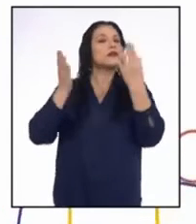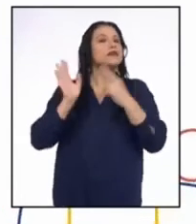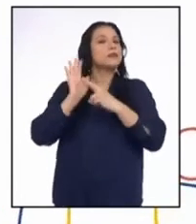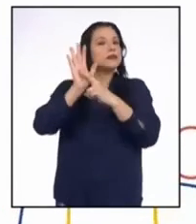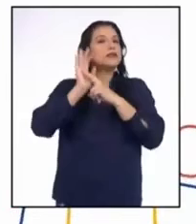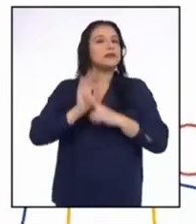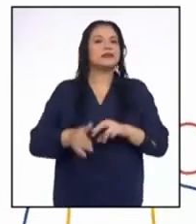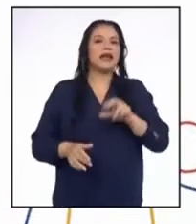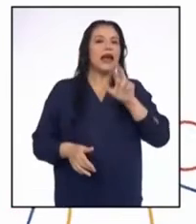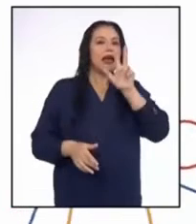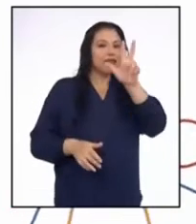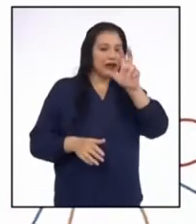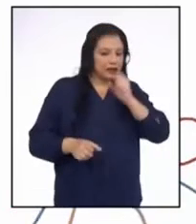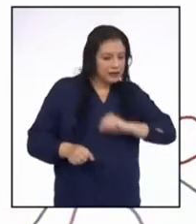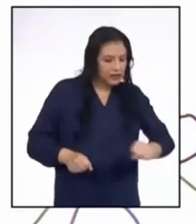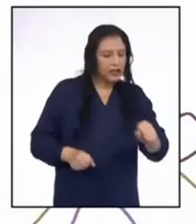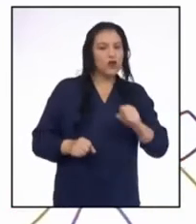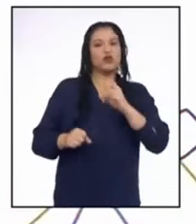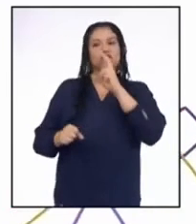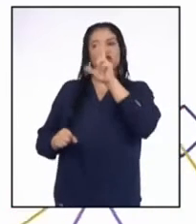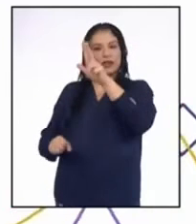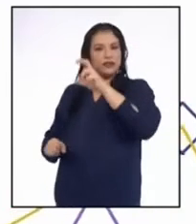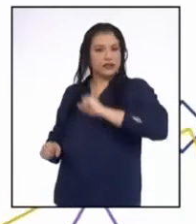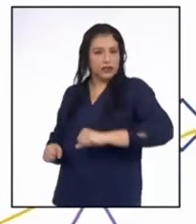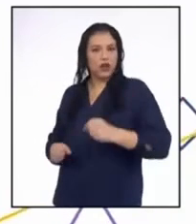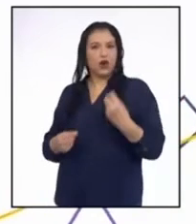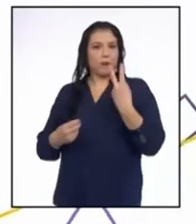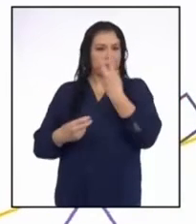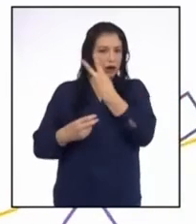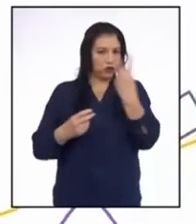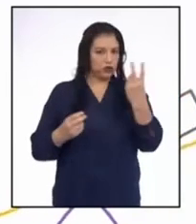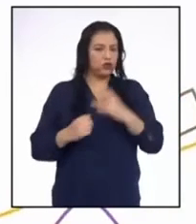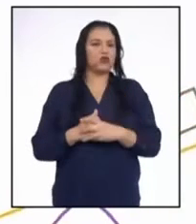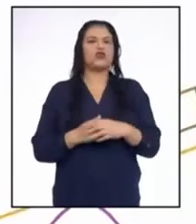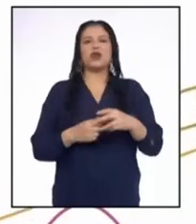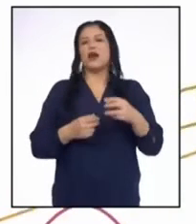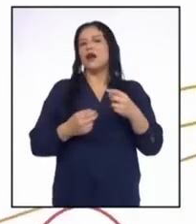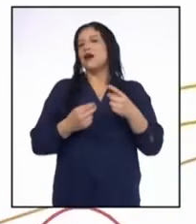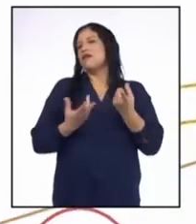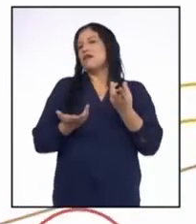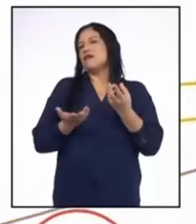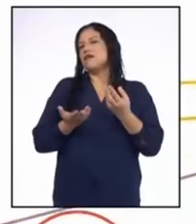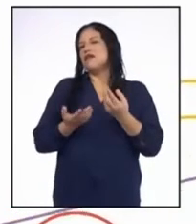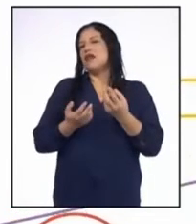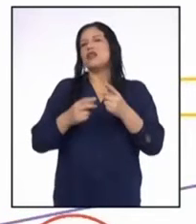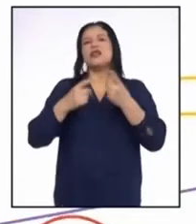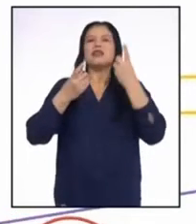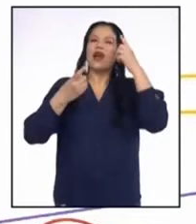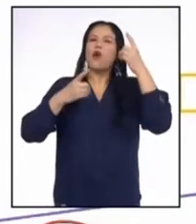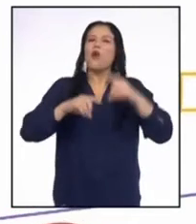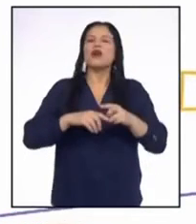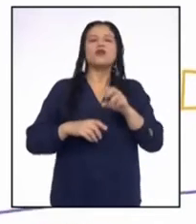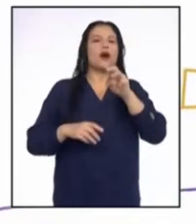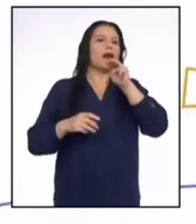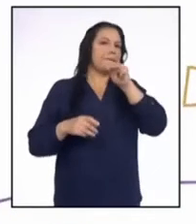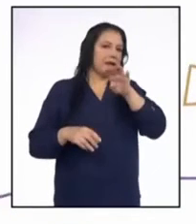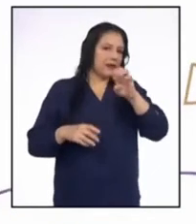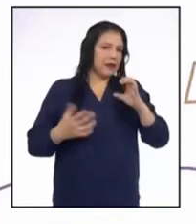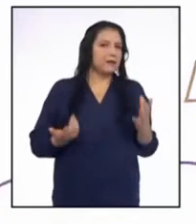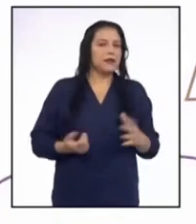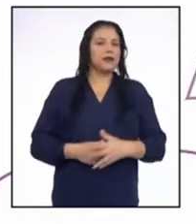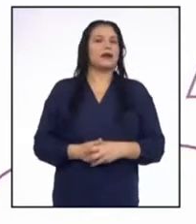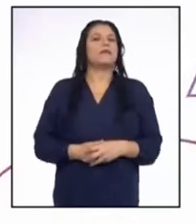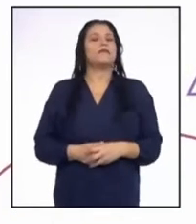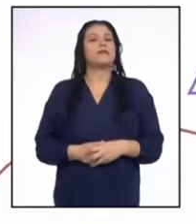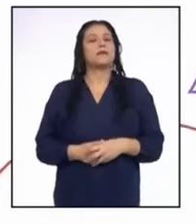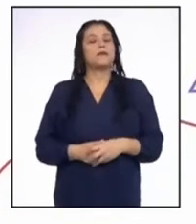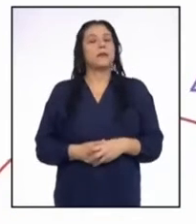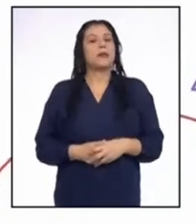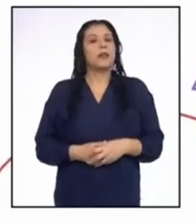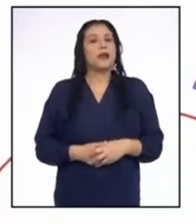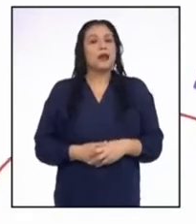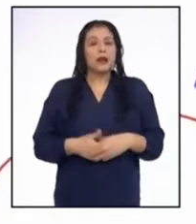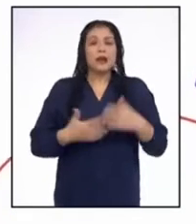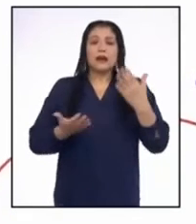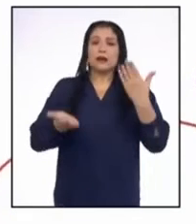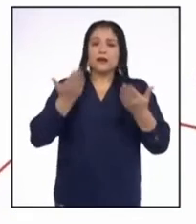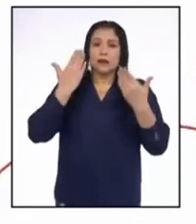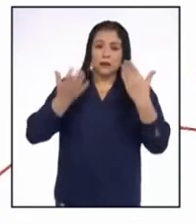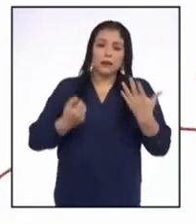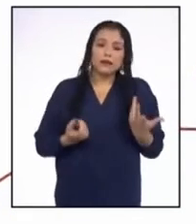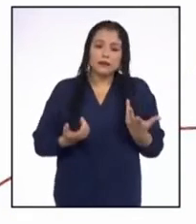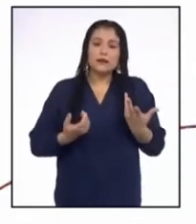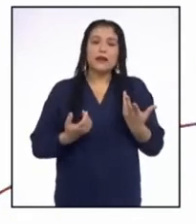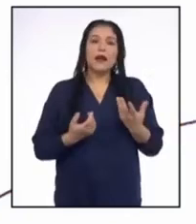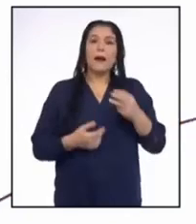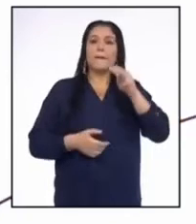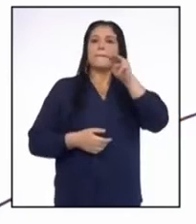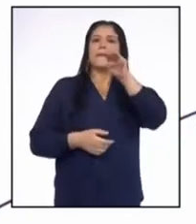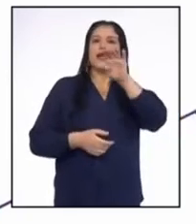familia para ambas comunidades, considerando la media aritmética, porque esta toma todos los datos de la muestra. Tomaría los datos de